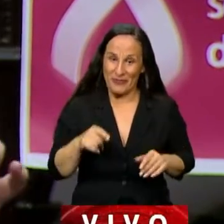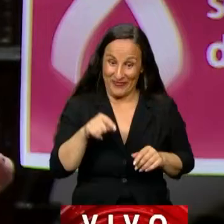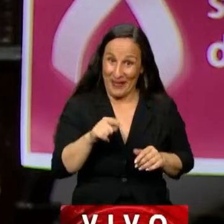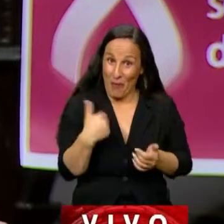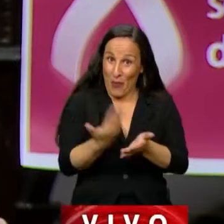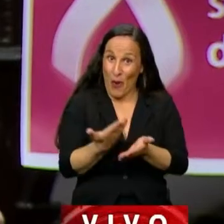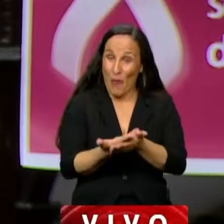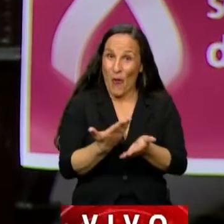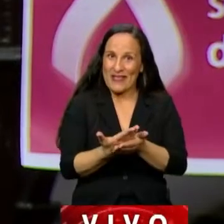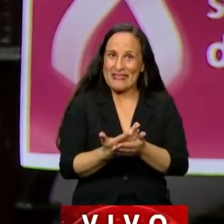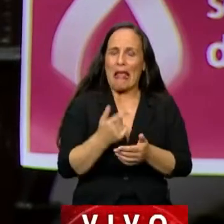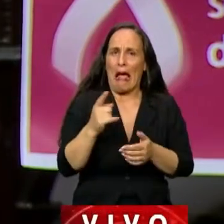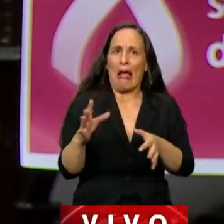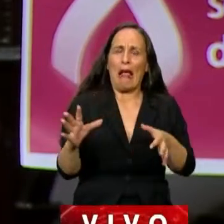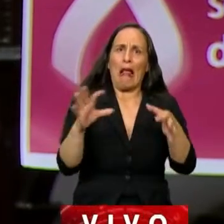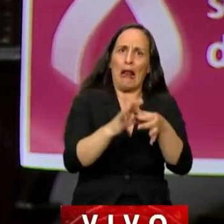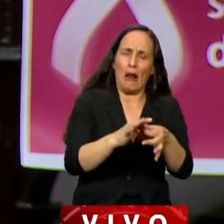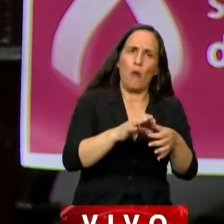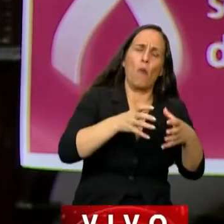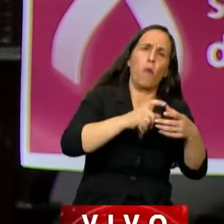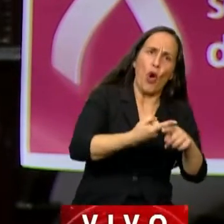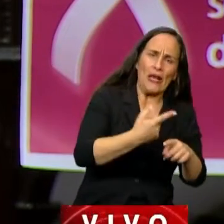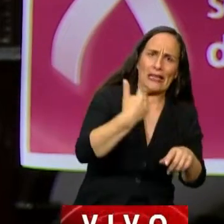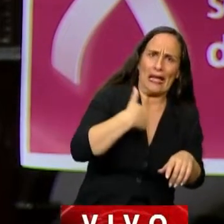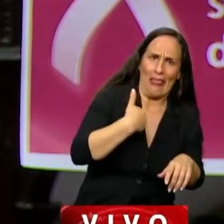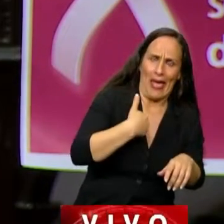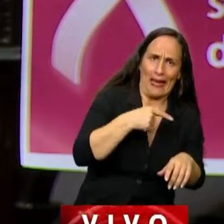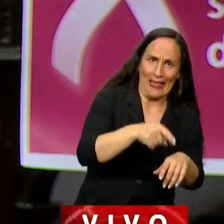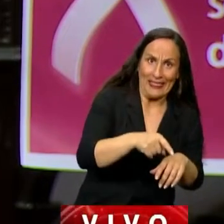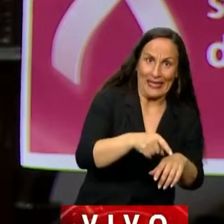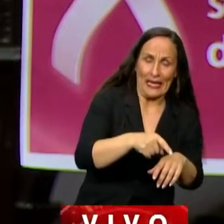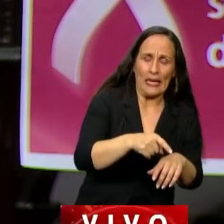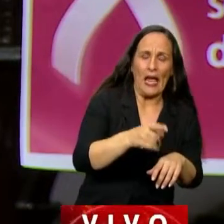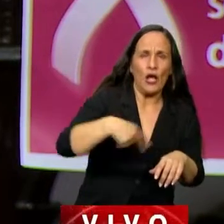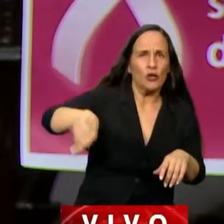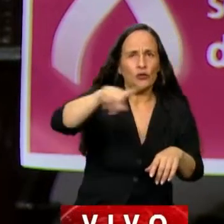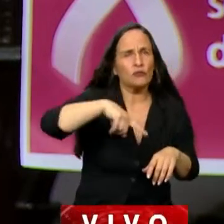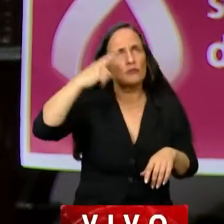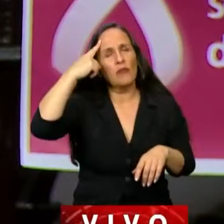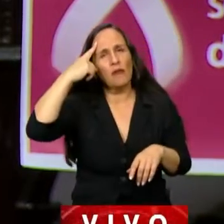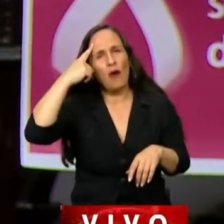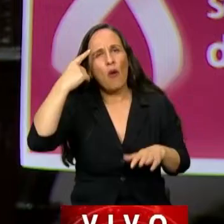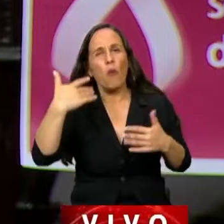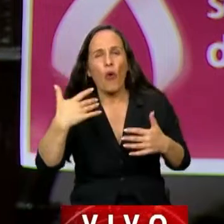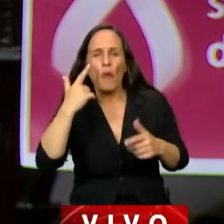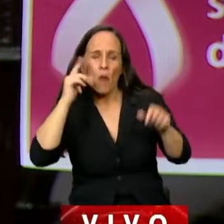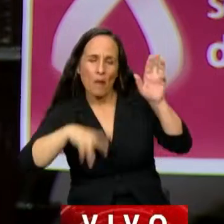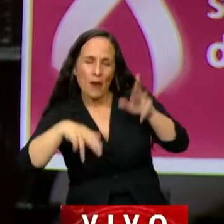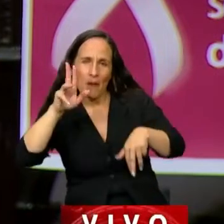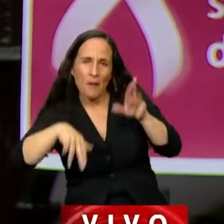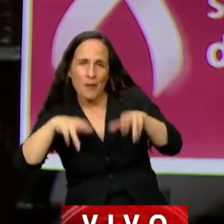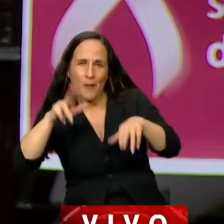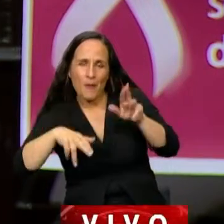atraviesa transversalmente la política argentina hace posible pensar, diseñar